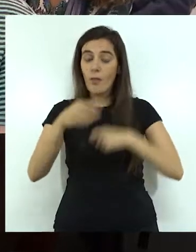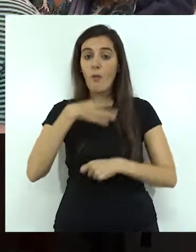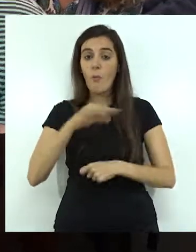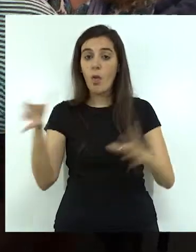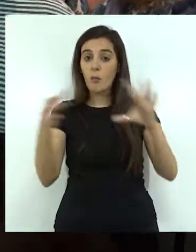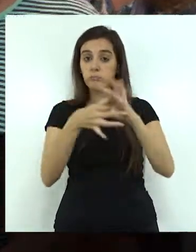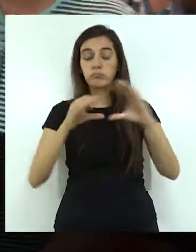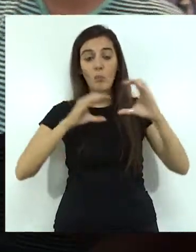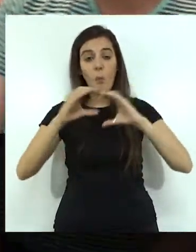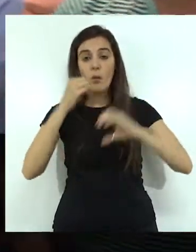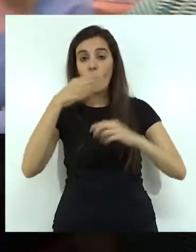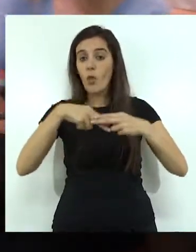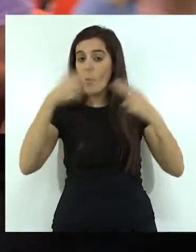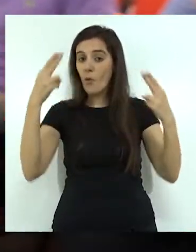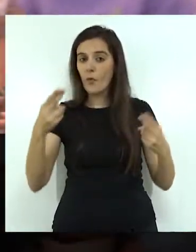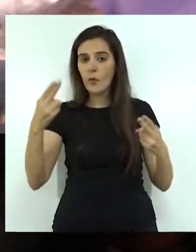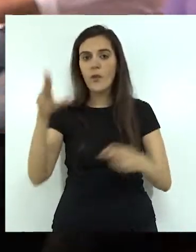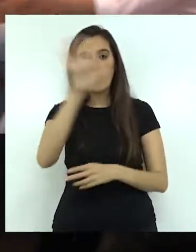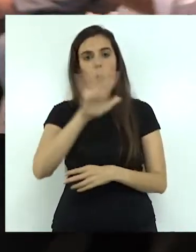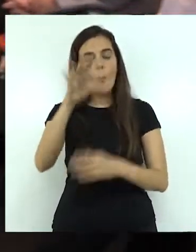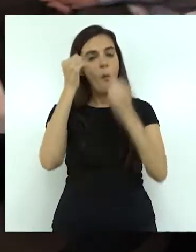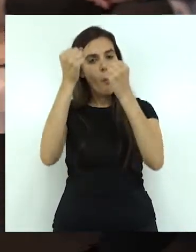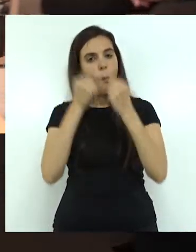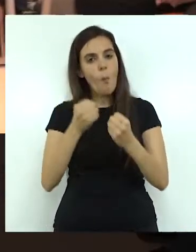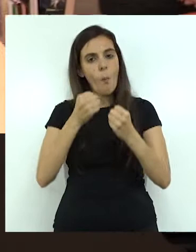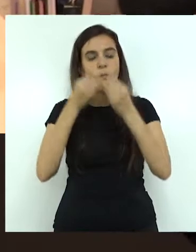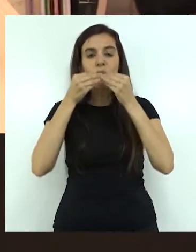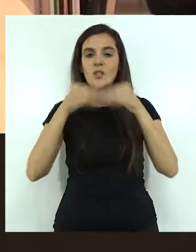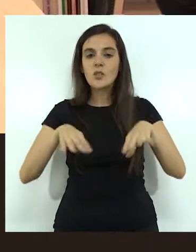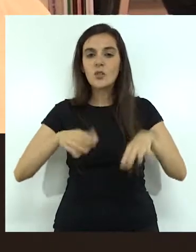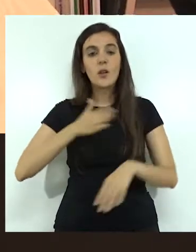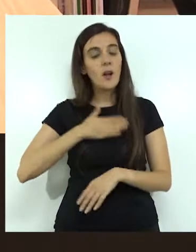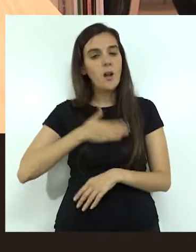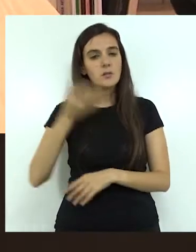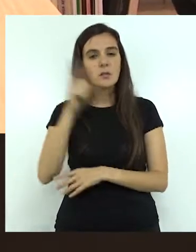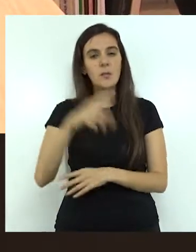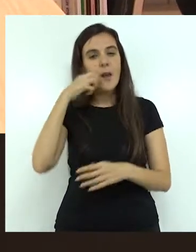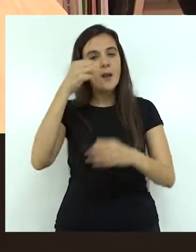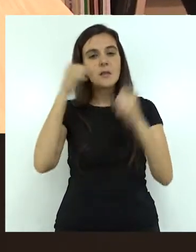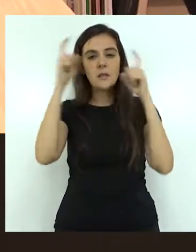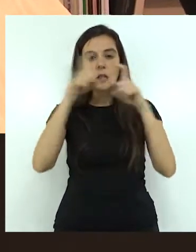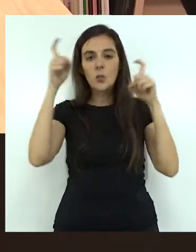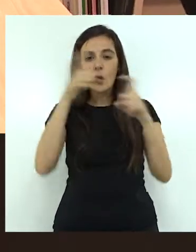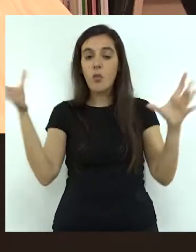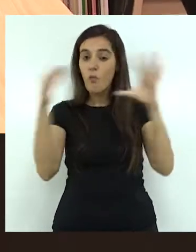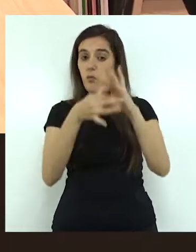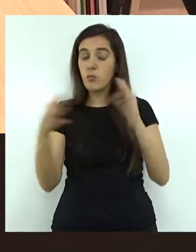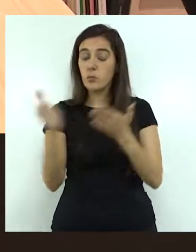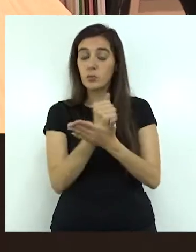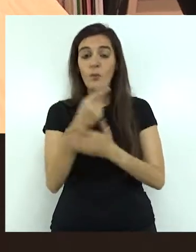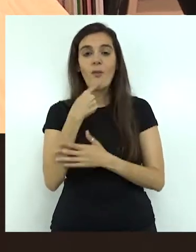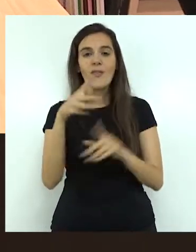con un país emergente y patrimonio histórico-artístico con la sanidad y la educación sin transferir lo cual considera positivo y un